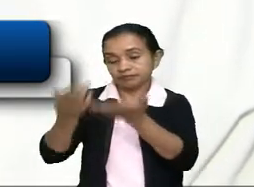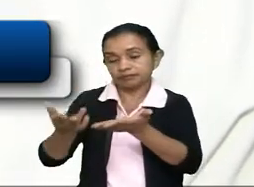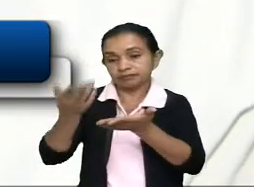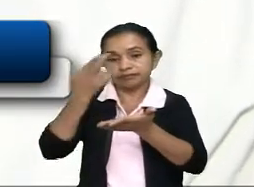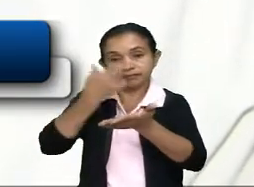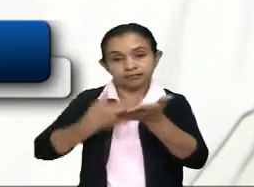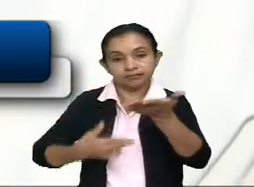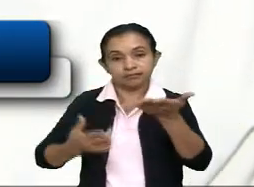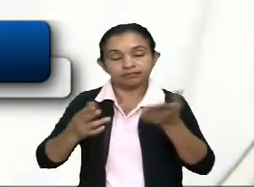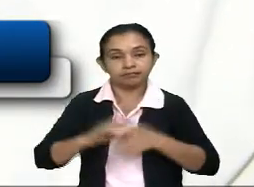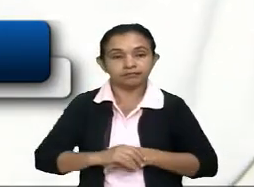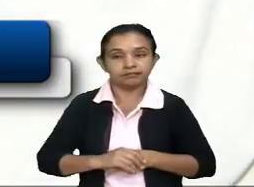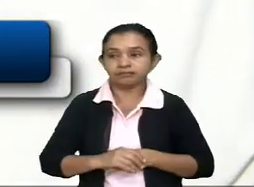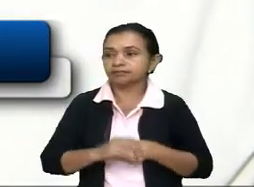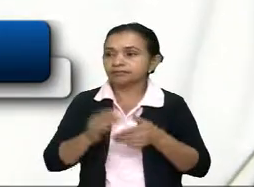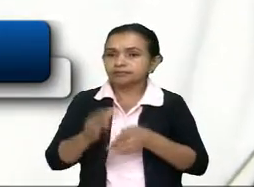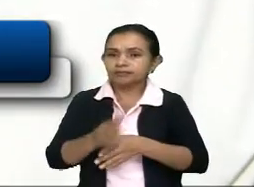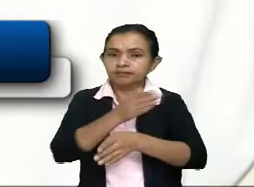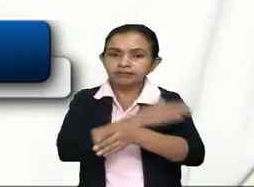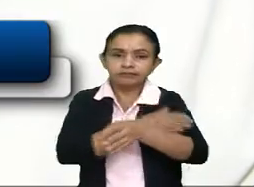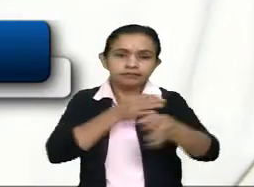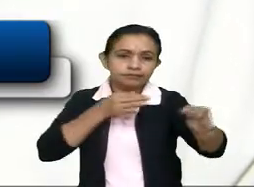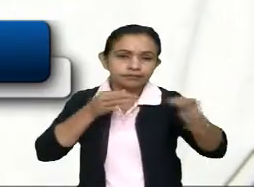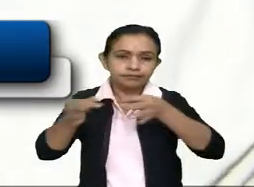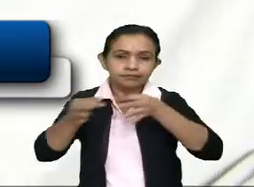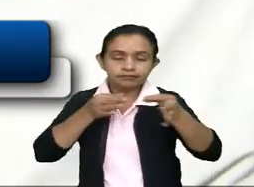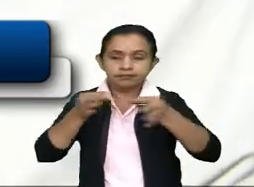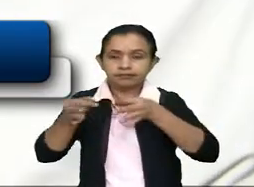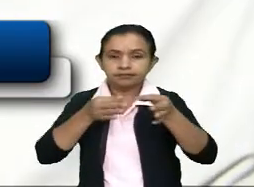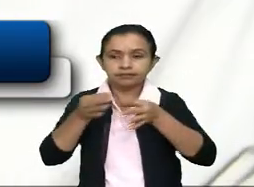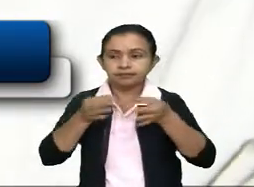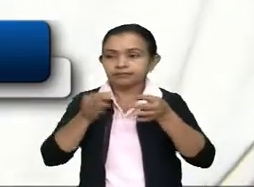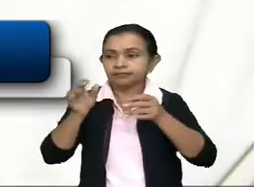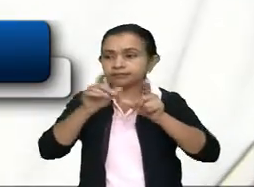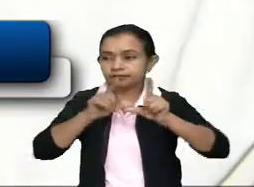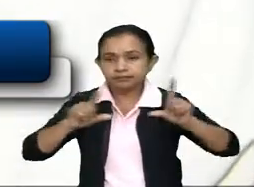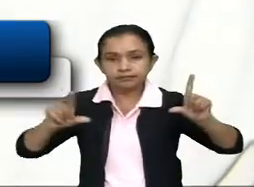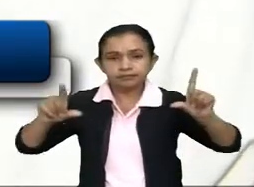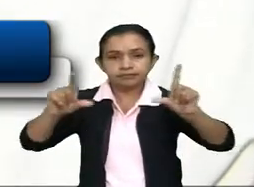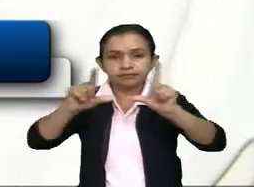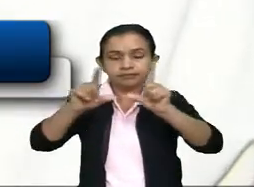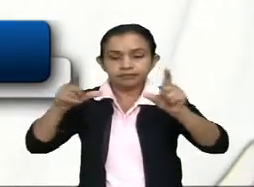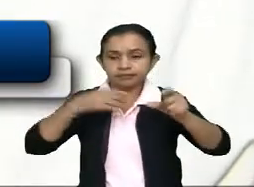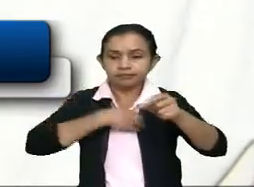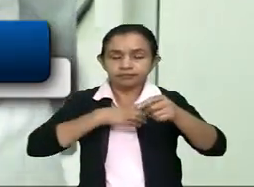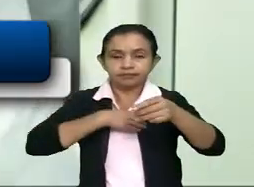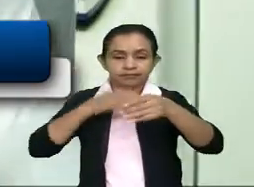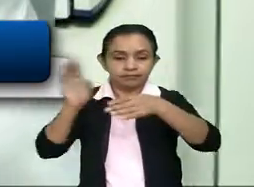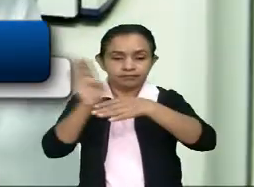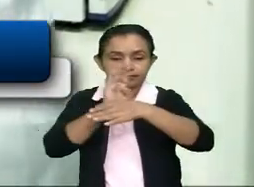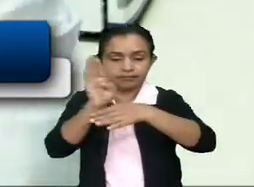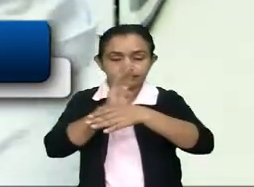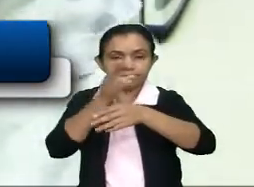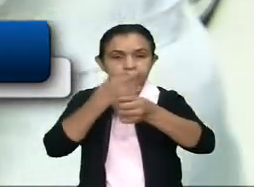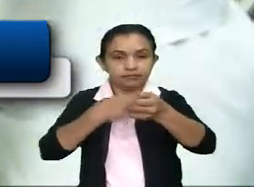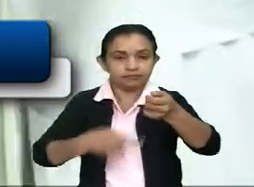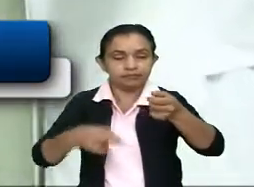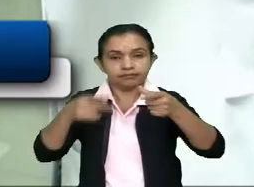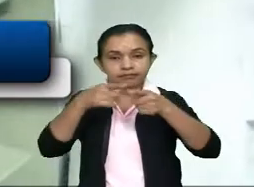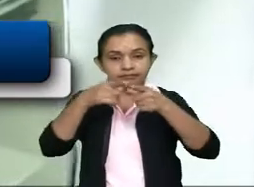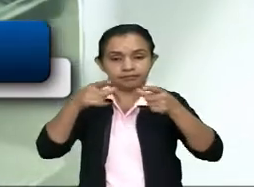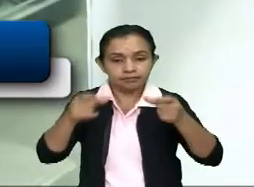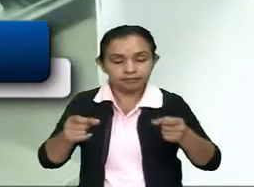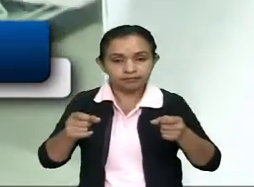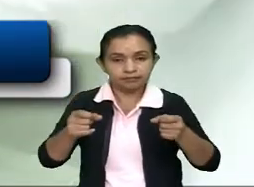ya lee ya mencioné yo ahorita la los sitios donde tenemos bancos de sangre en esos lugares en managua